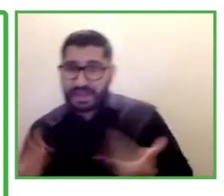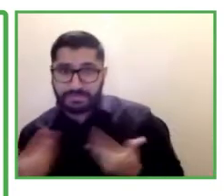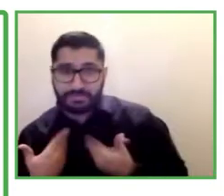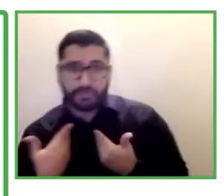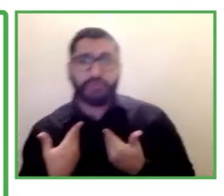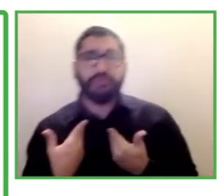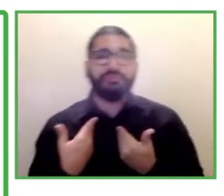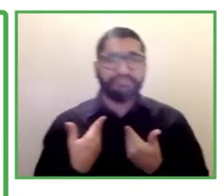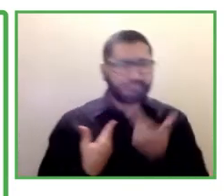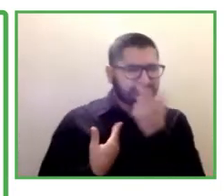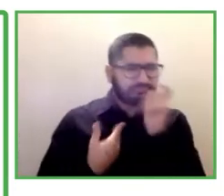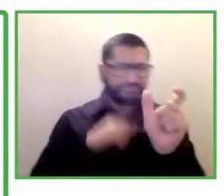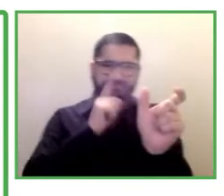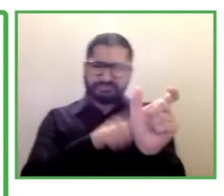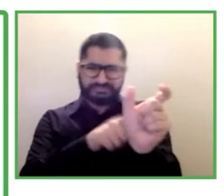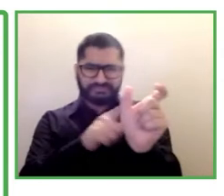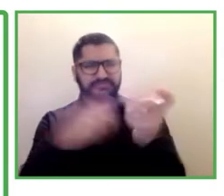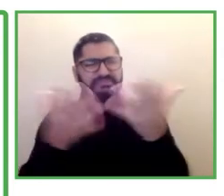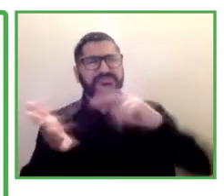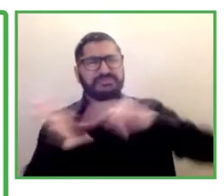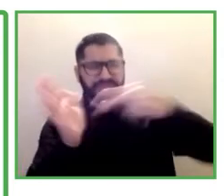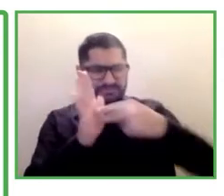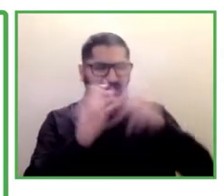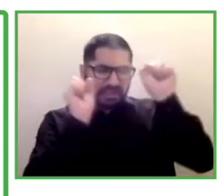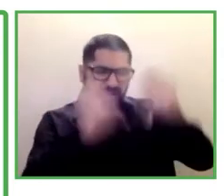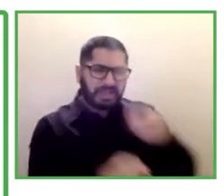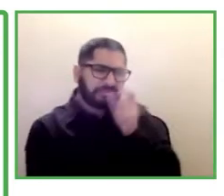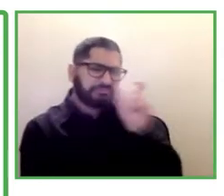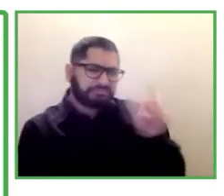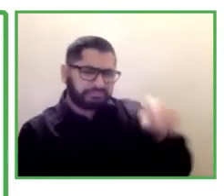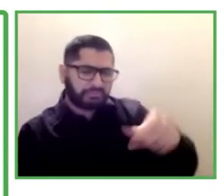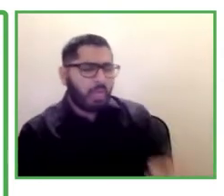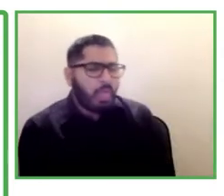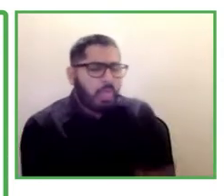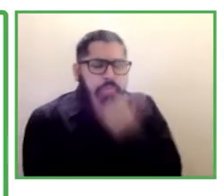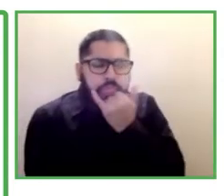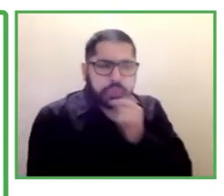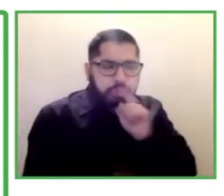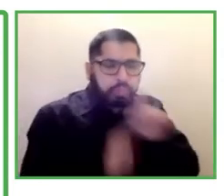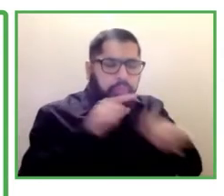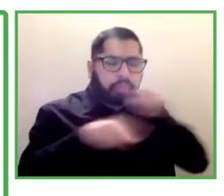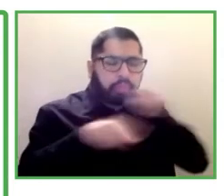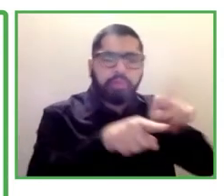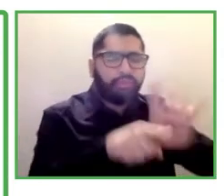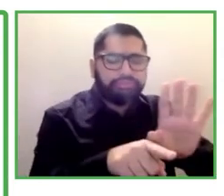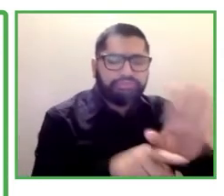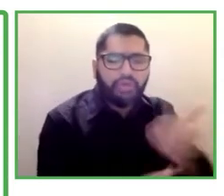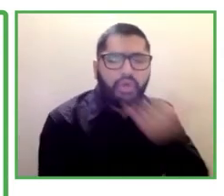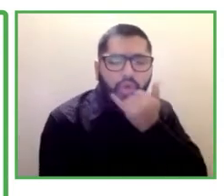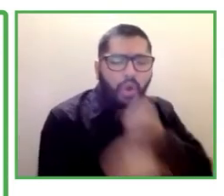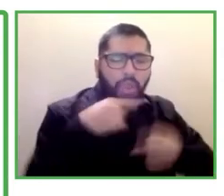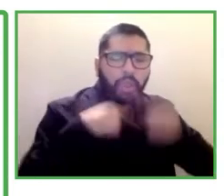corresponden. Siempre me gusta ver las reacciones. Handicapped. ¿Dónde viene la palabra, por ejemplo,